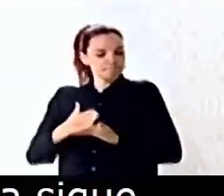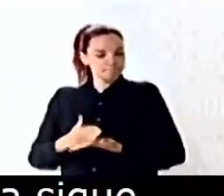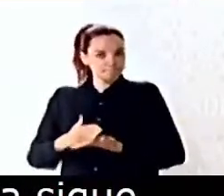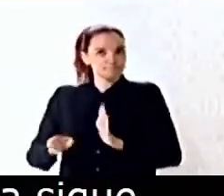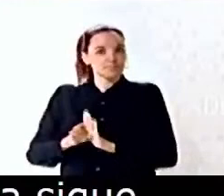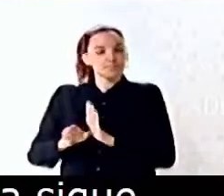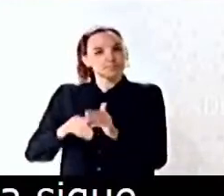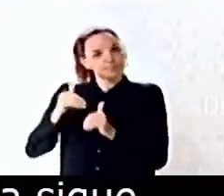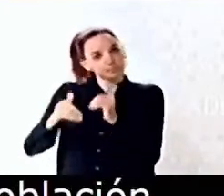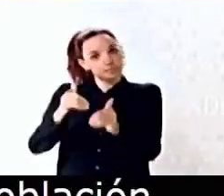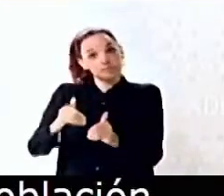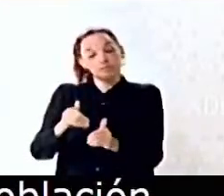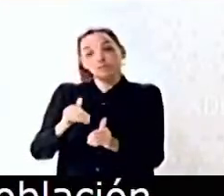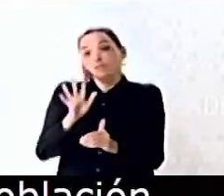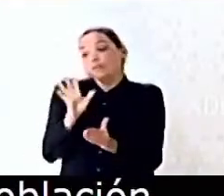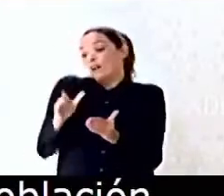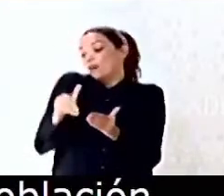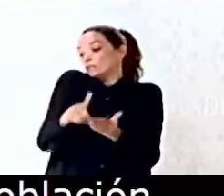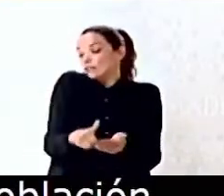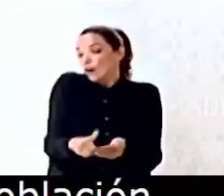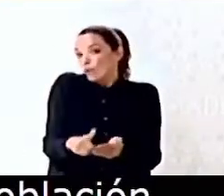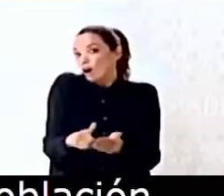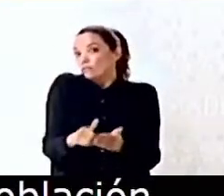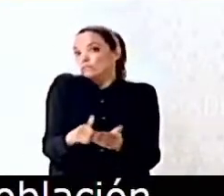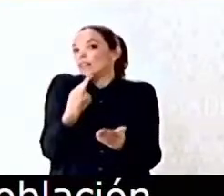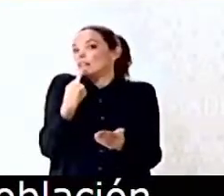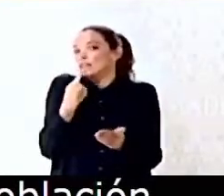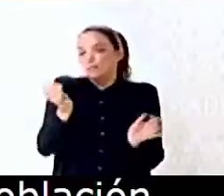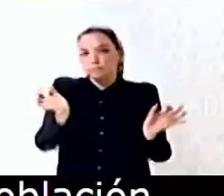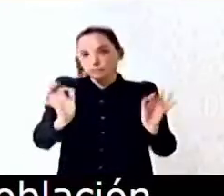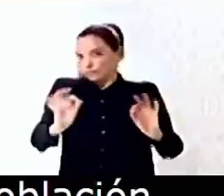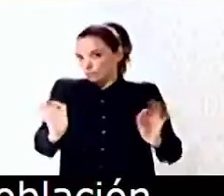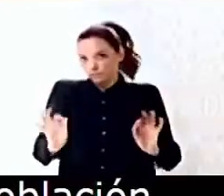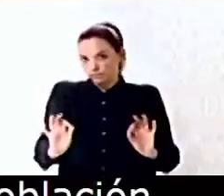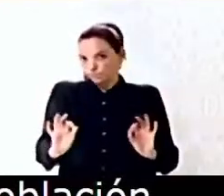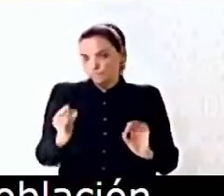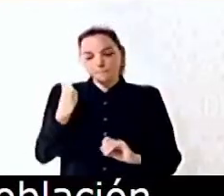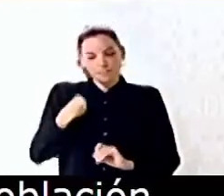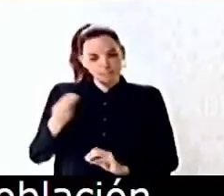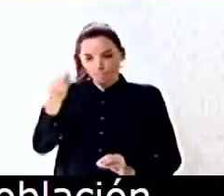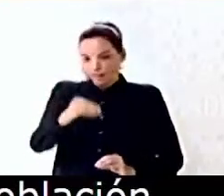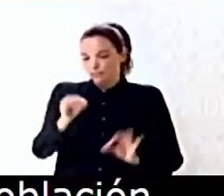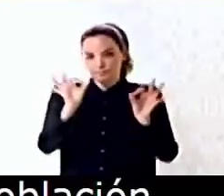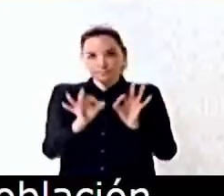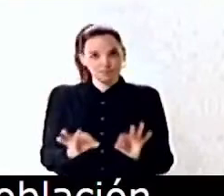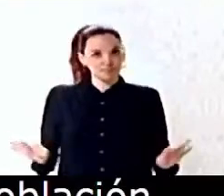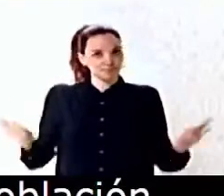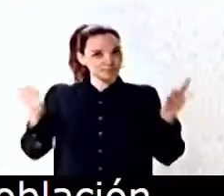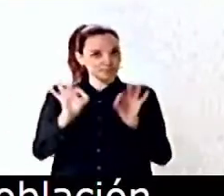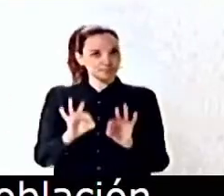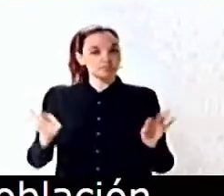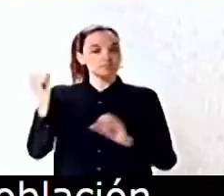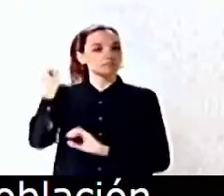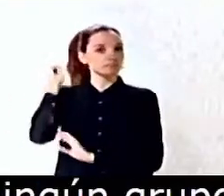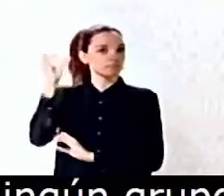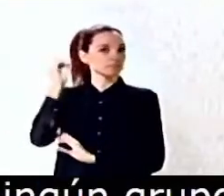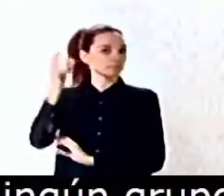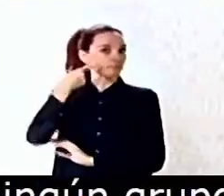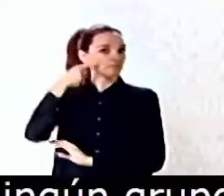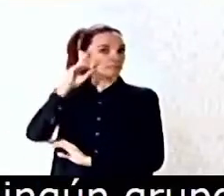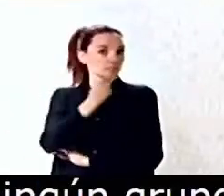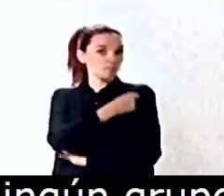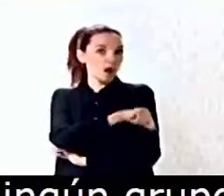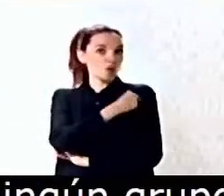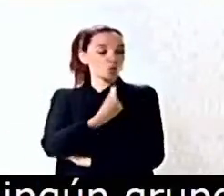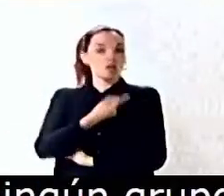sin que en este momento se haya definido ningún grupo más. No hay ningún grupo más todavía que haya dicho la ponencia de vacunas a las que haya